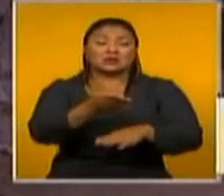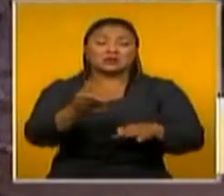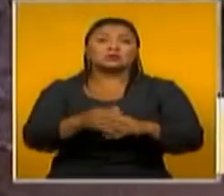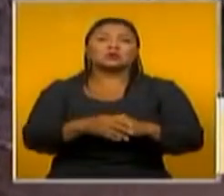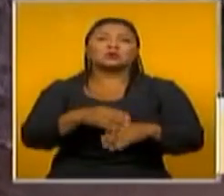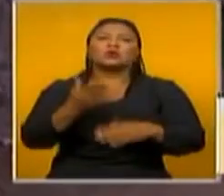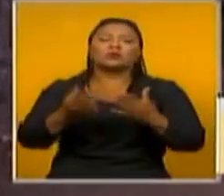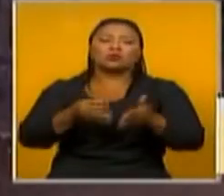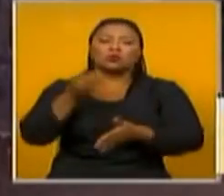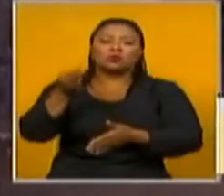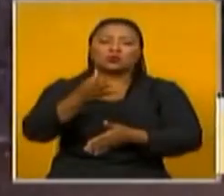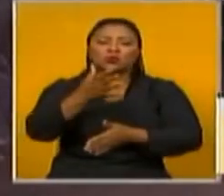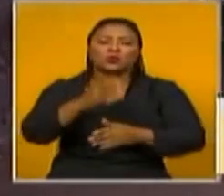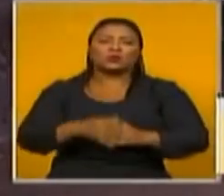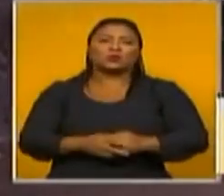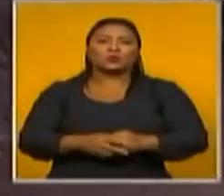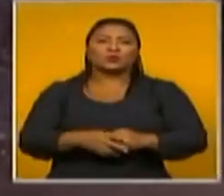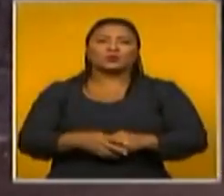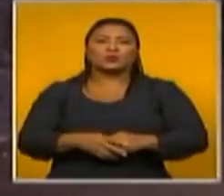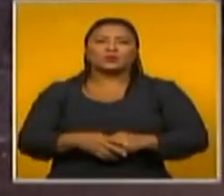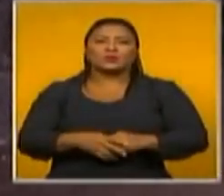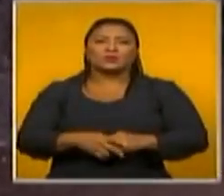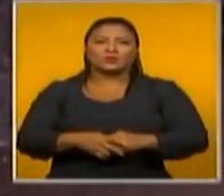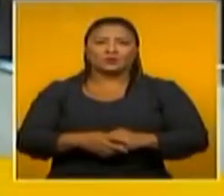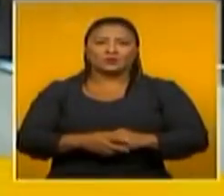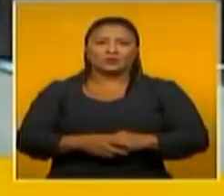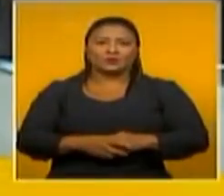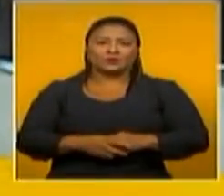el Cantón Durán. Jorge Esper, Noticiero 1.